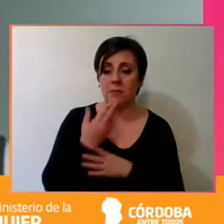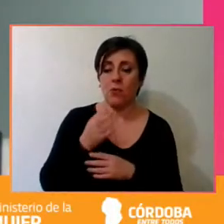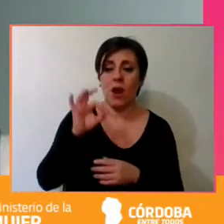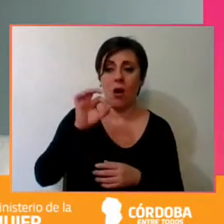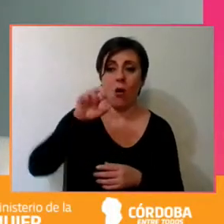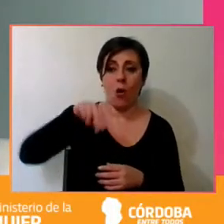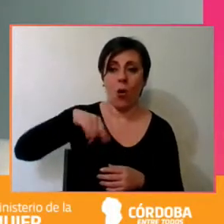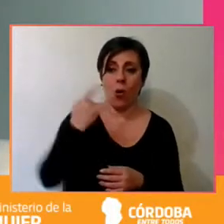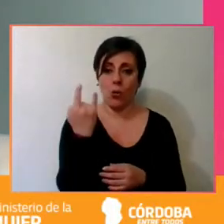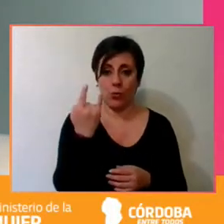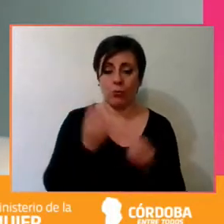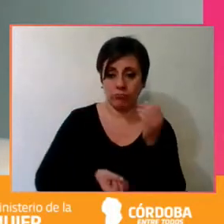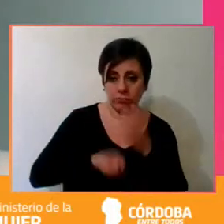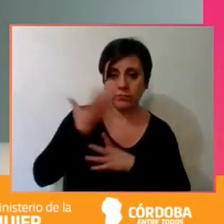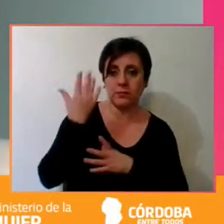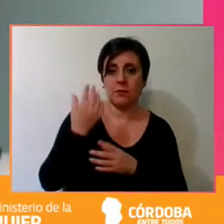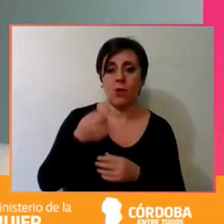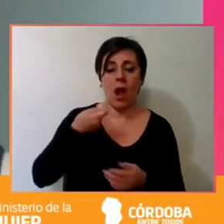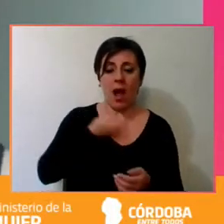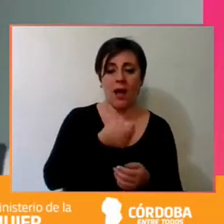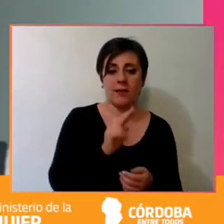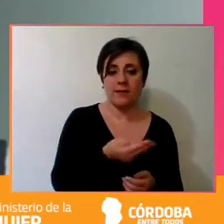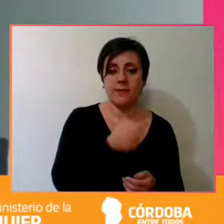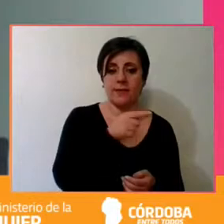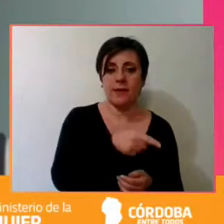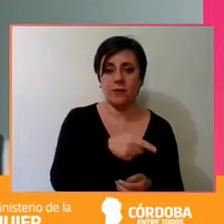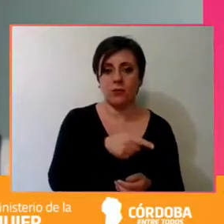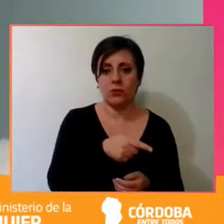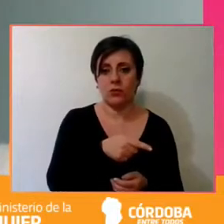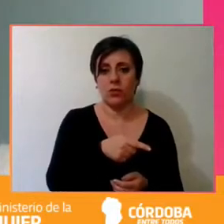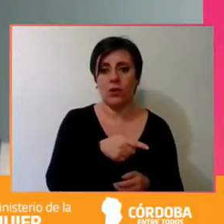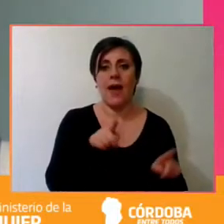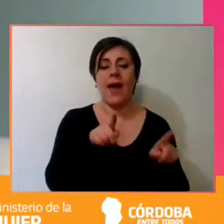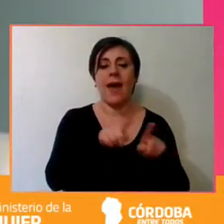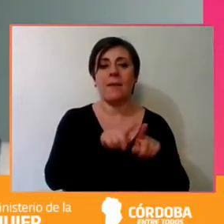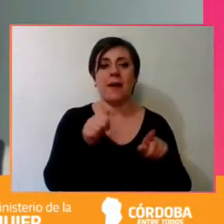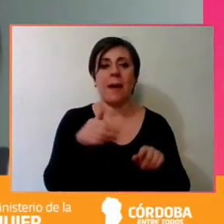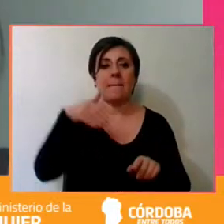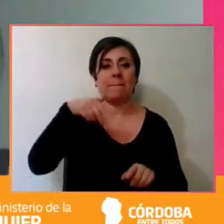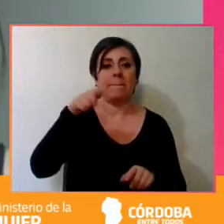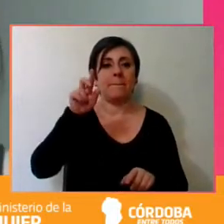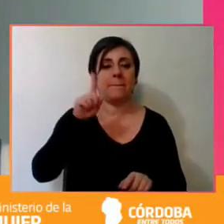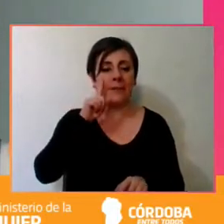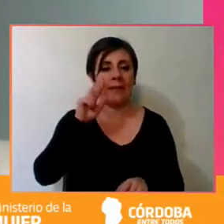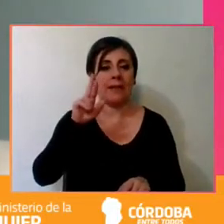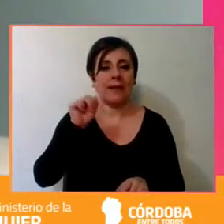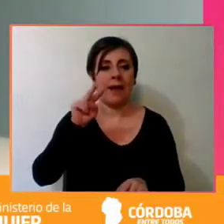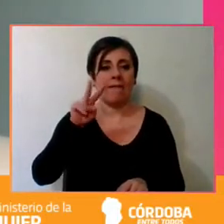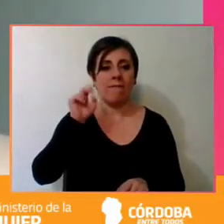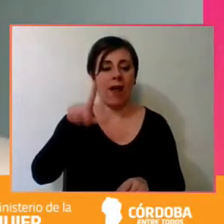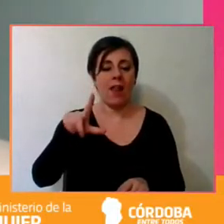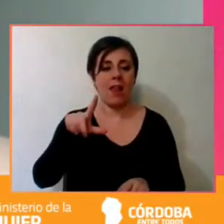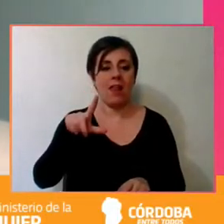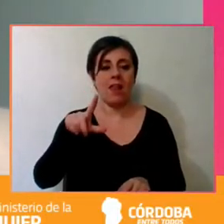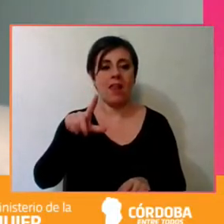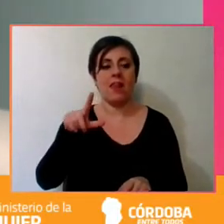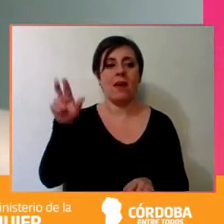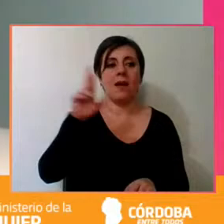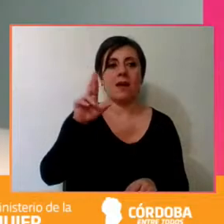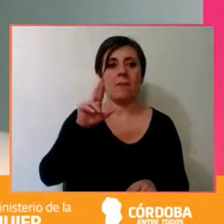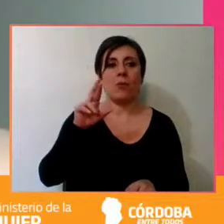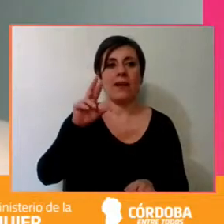cierto?, justamente por el asesinato y en memoria del asesinato de las hermanas Mirabal, mujeres latinoamericanas de República Dominicana, a las cuales hay